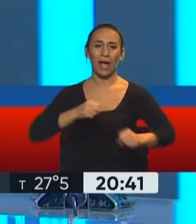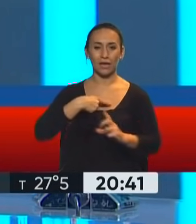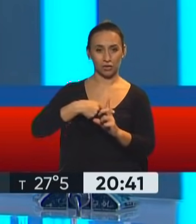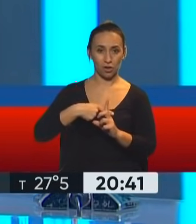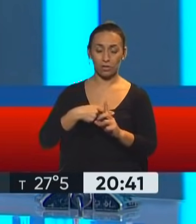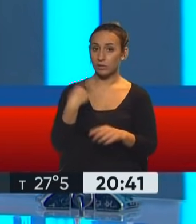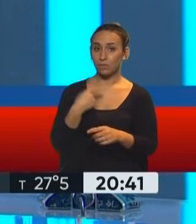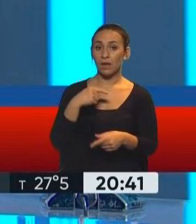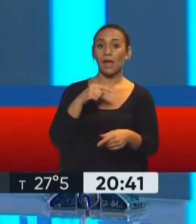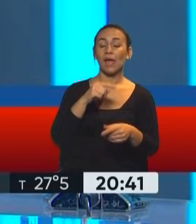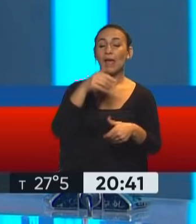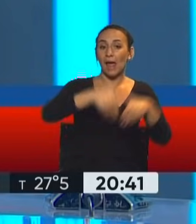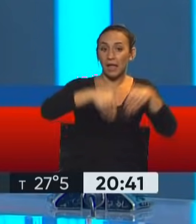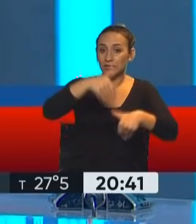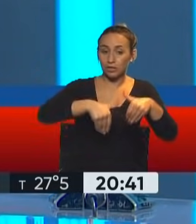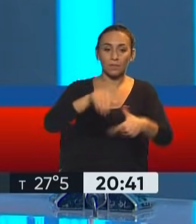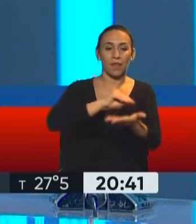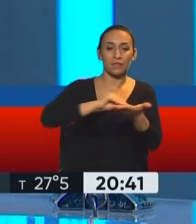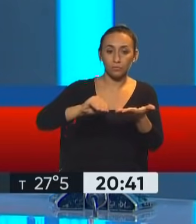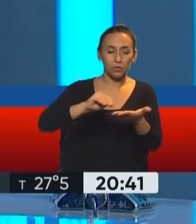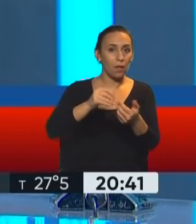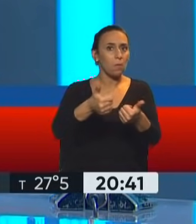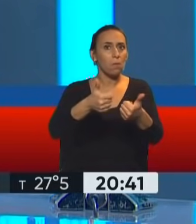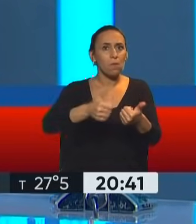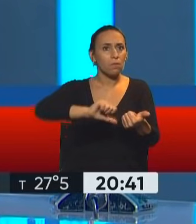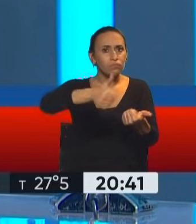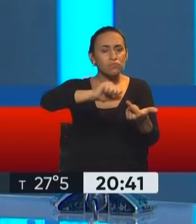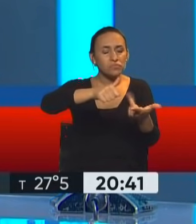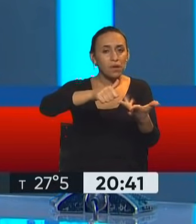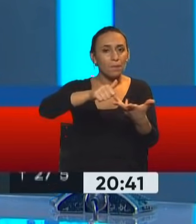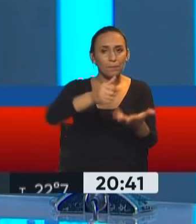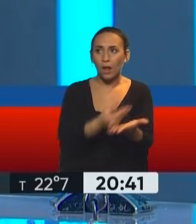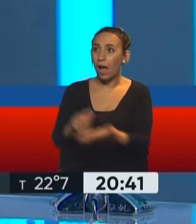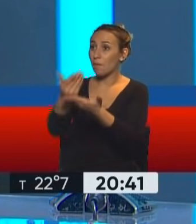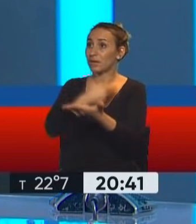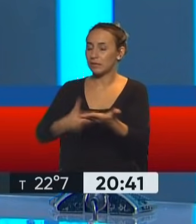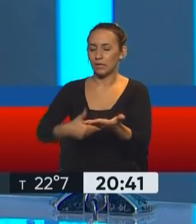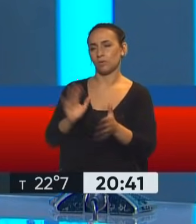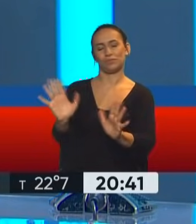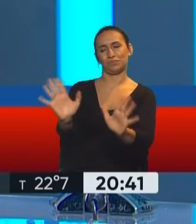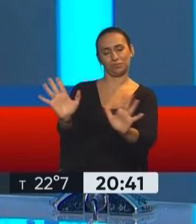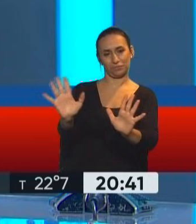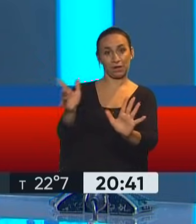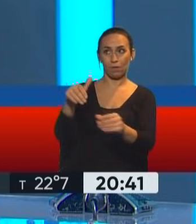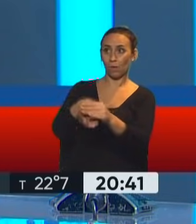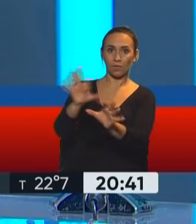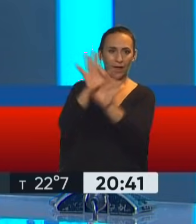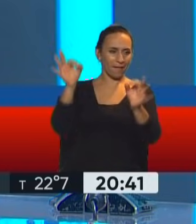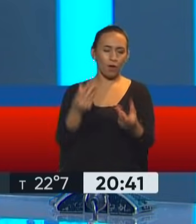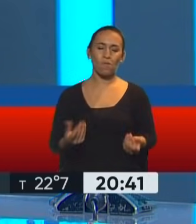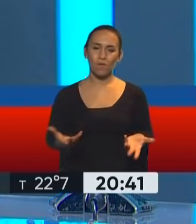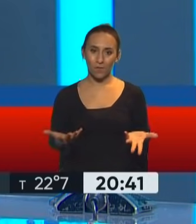legislativas y nunca nadie la votaría presidente. Esto es lo que vino pasando. Entonces, bueno, hay un sector de la población que quiere que en el Congreso haya